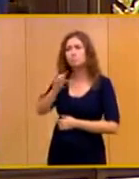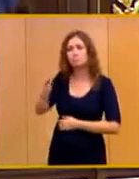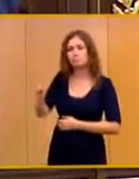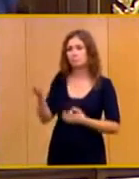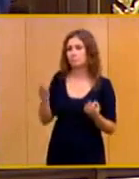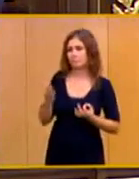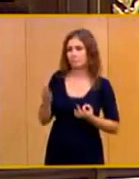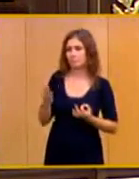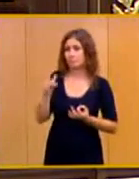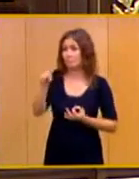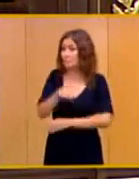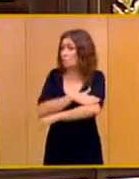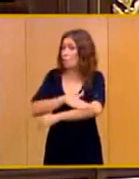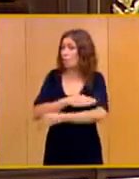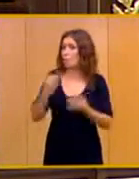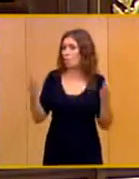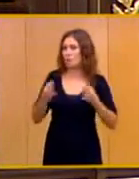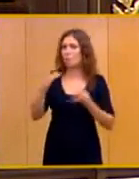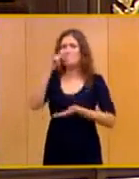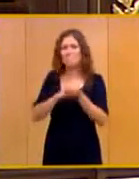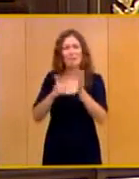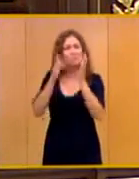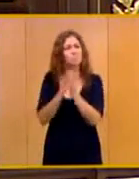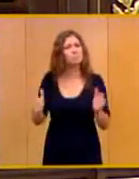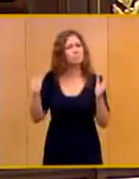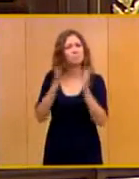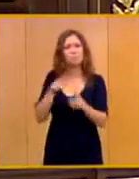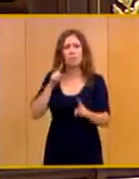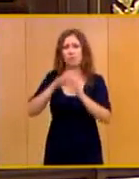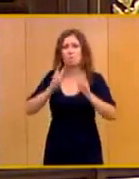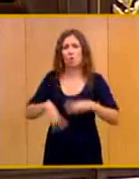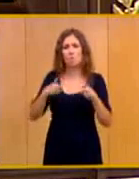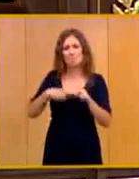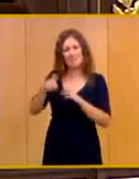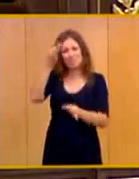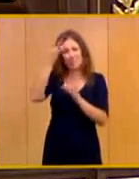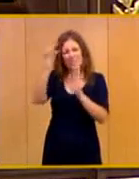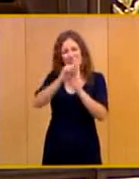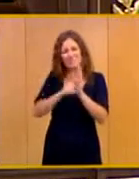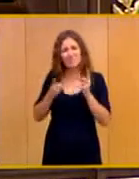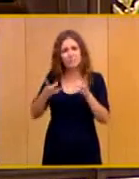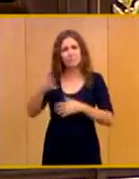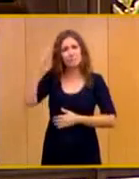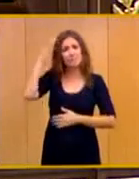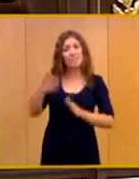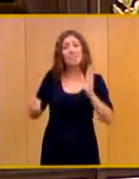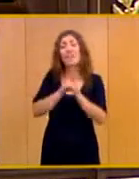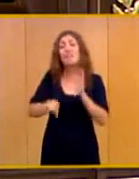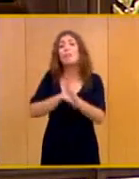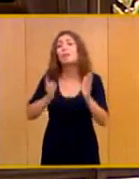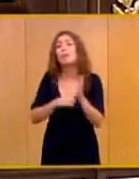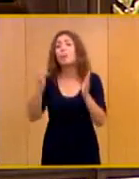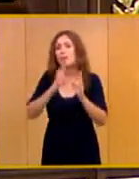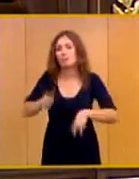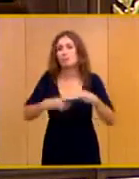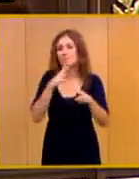que el Gobierno tiene un plan ambicioso de reformas y medidas. Decreto ley de reforma laboral